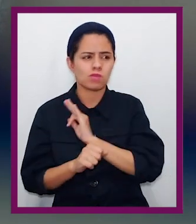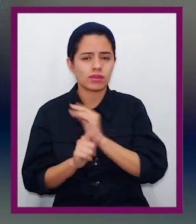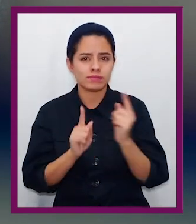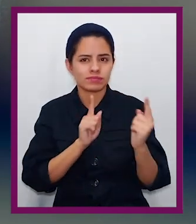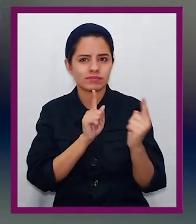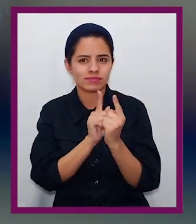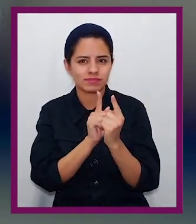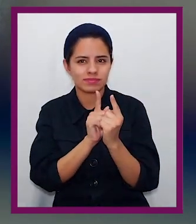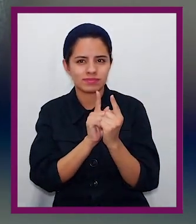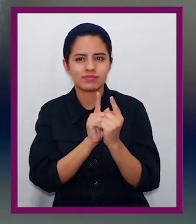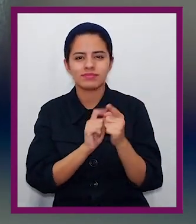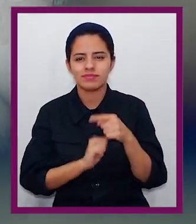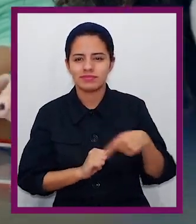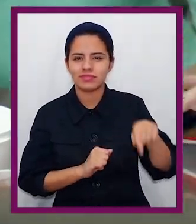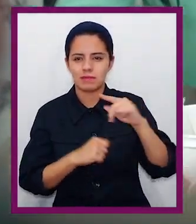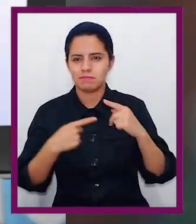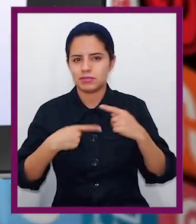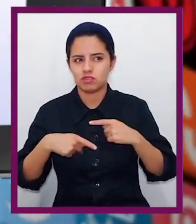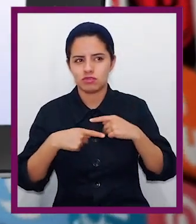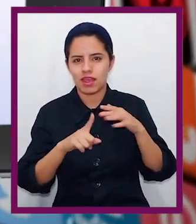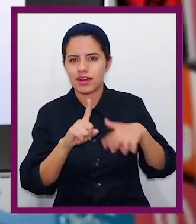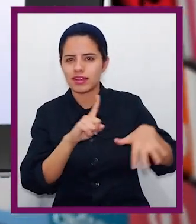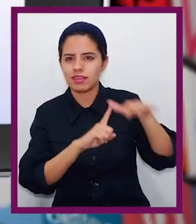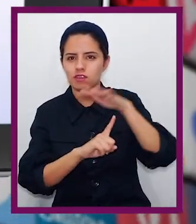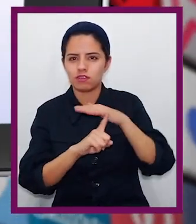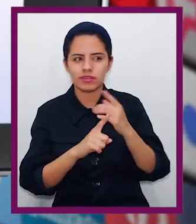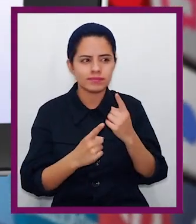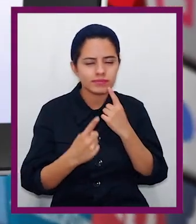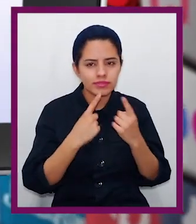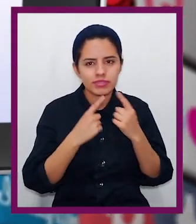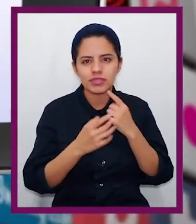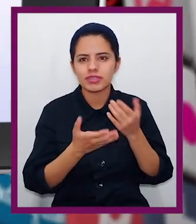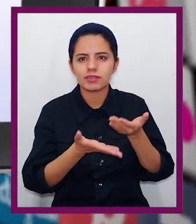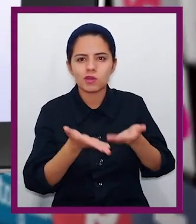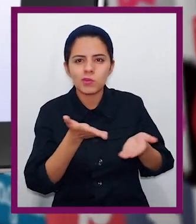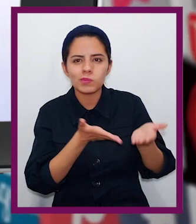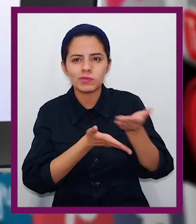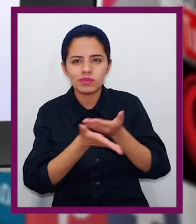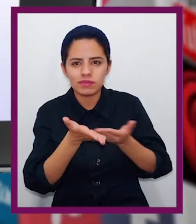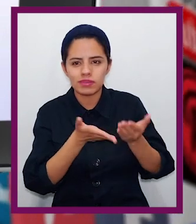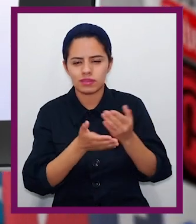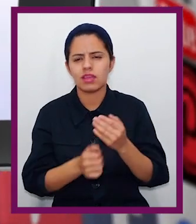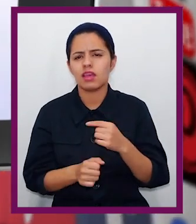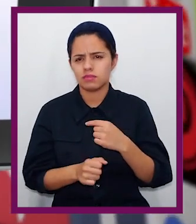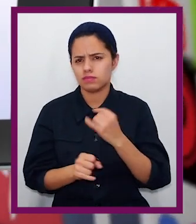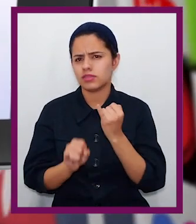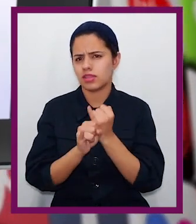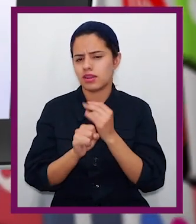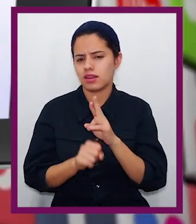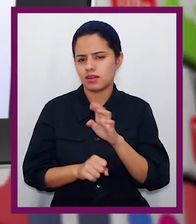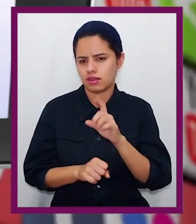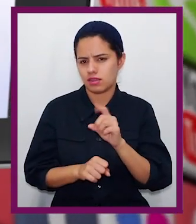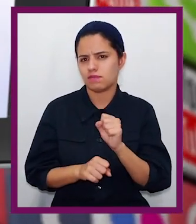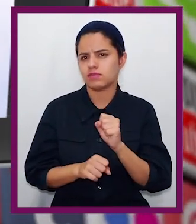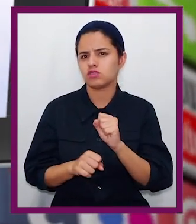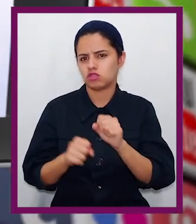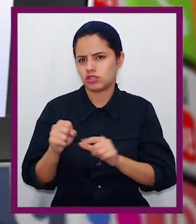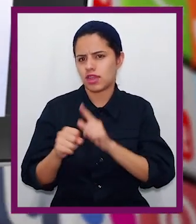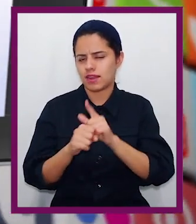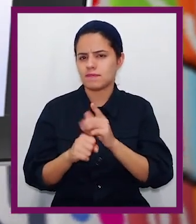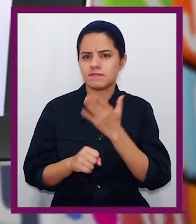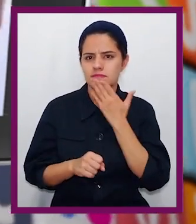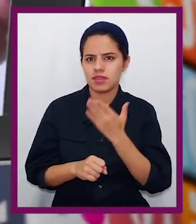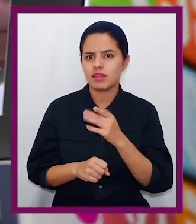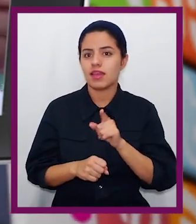convivir y platicar con las personas de nuestro alrededor. Las redes sociales son un ejercicio muy bueno de encuentro. Que si a mí me gustan los cómics, puedo